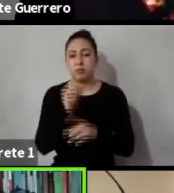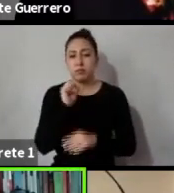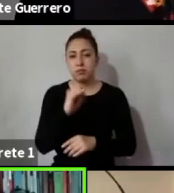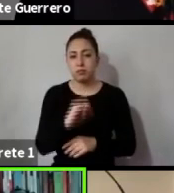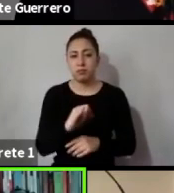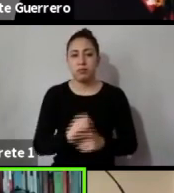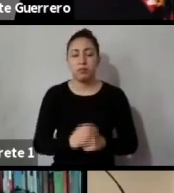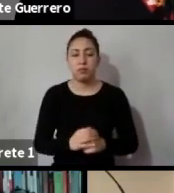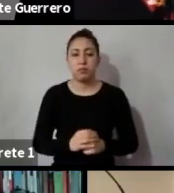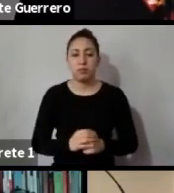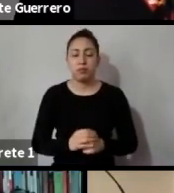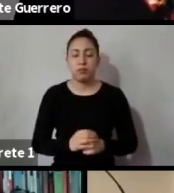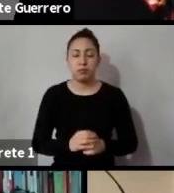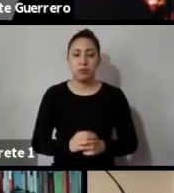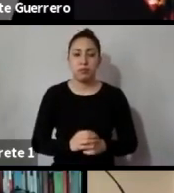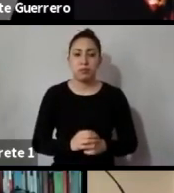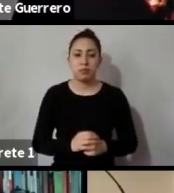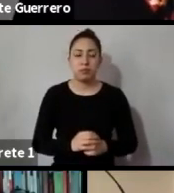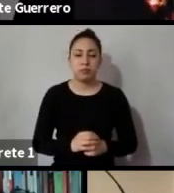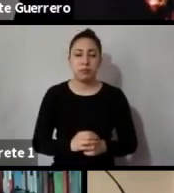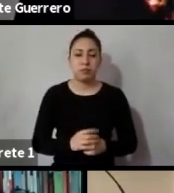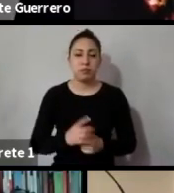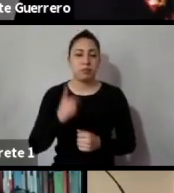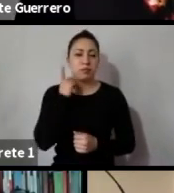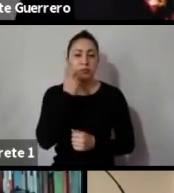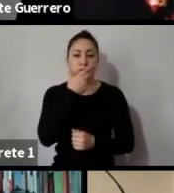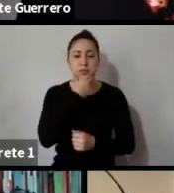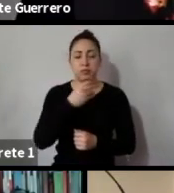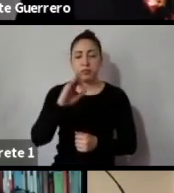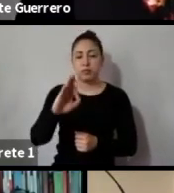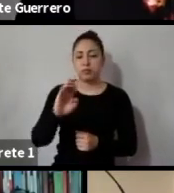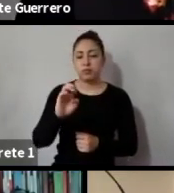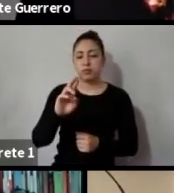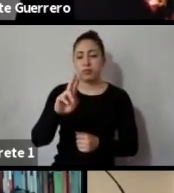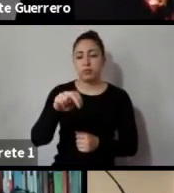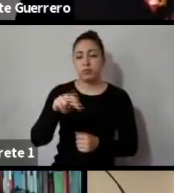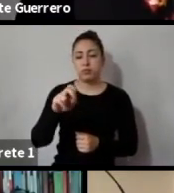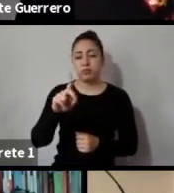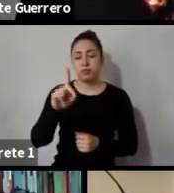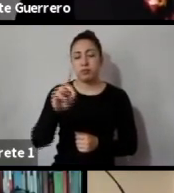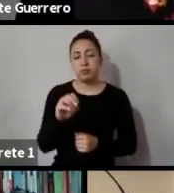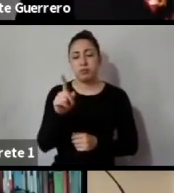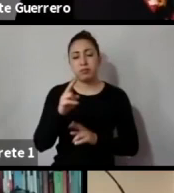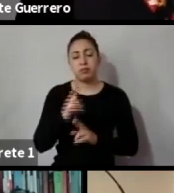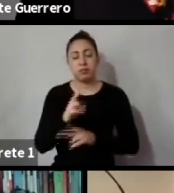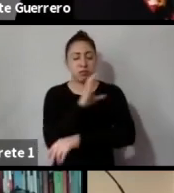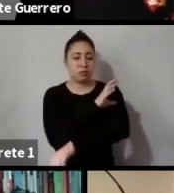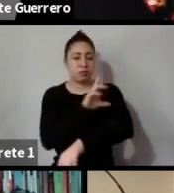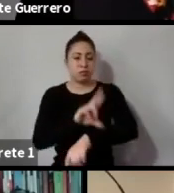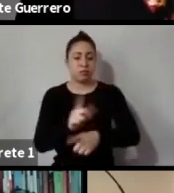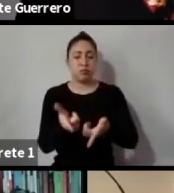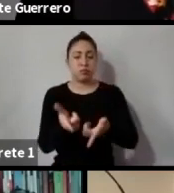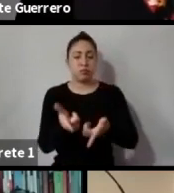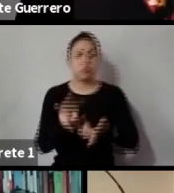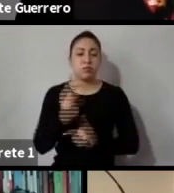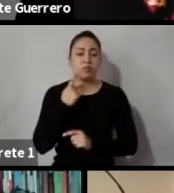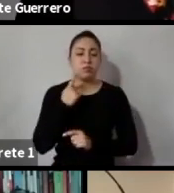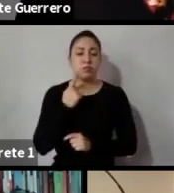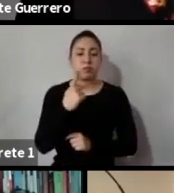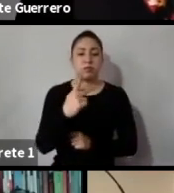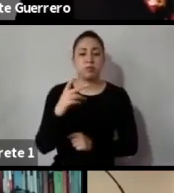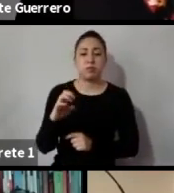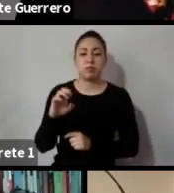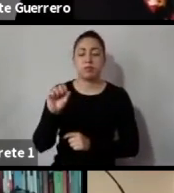favor. Gracias, diputada. Diputado Fernando José Aboitizaro, coordinador de la Asociación Parlamentaria